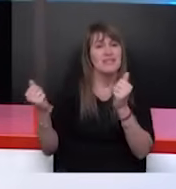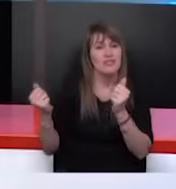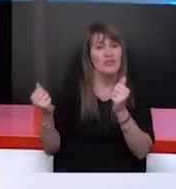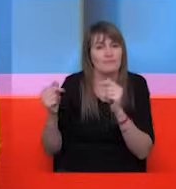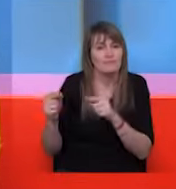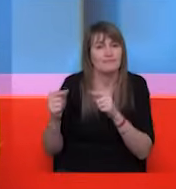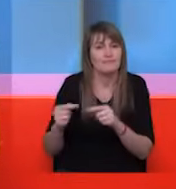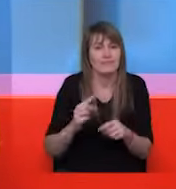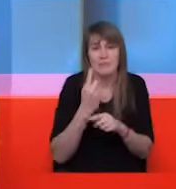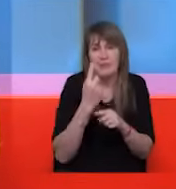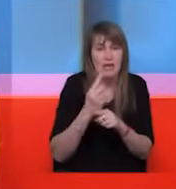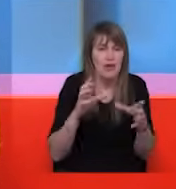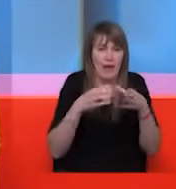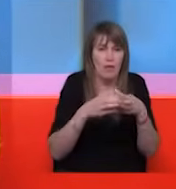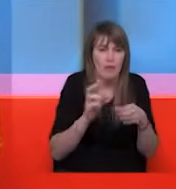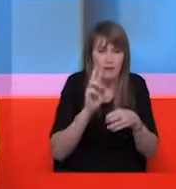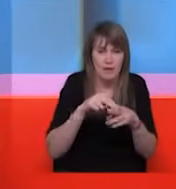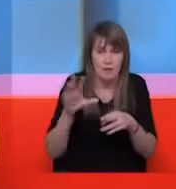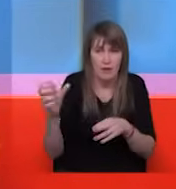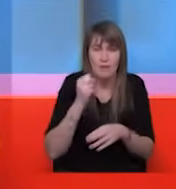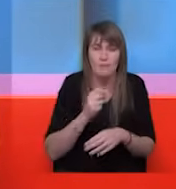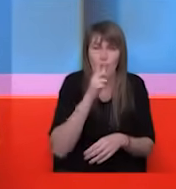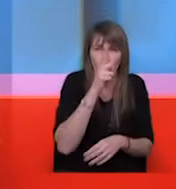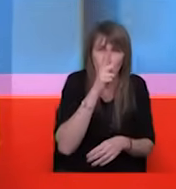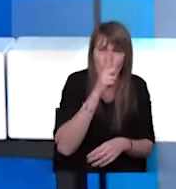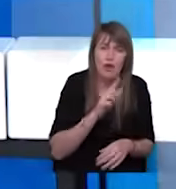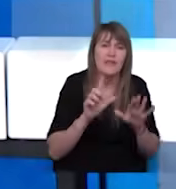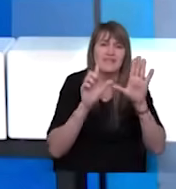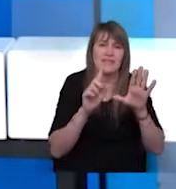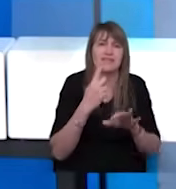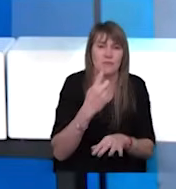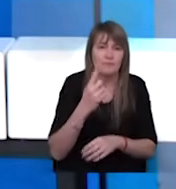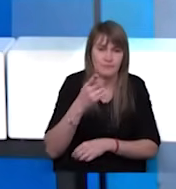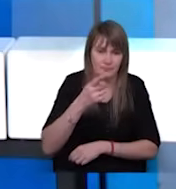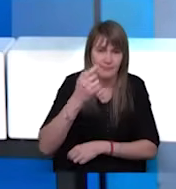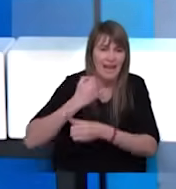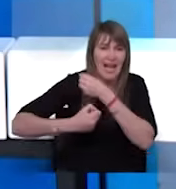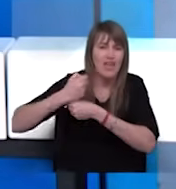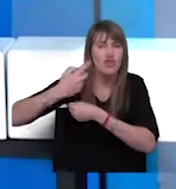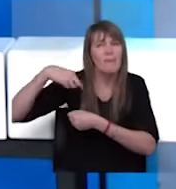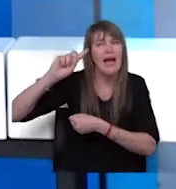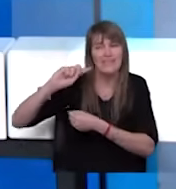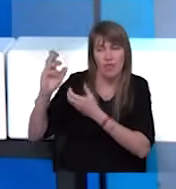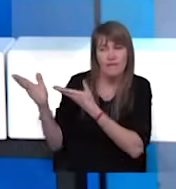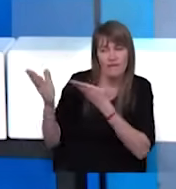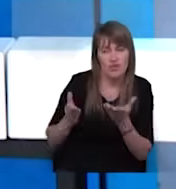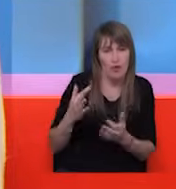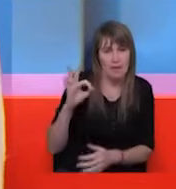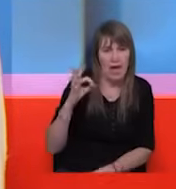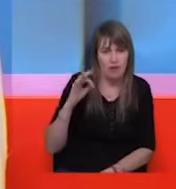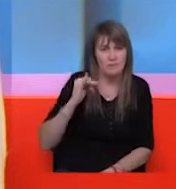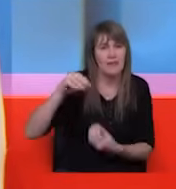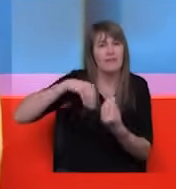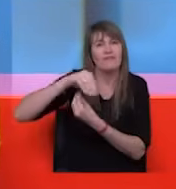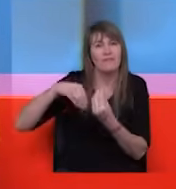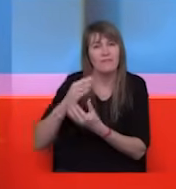julio, si mal no recuerdo, en julio del 71. Uh-huh. Sí, el hermano estuvo por acá el año pasado incluso, conversando bueno, con distintos sí, parientes. Sé que vinieron sus parientes de Rivera